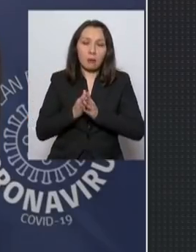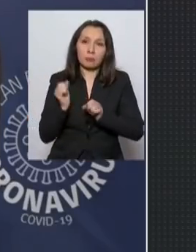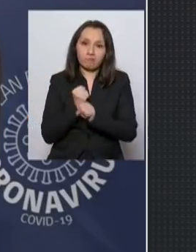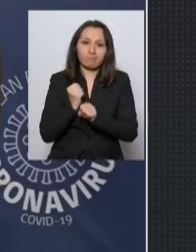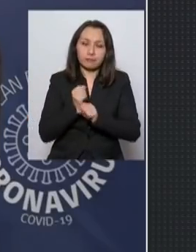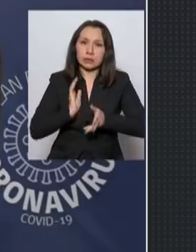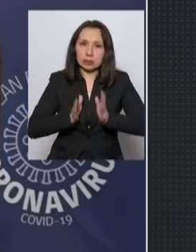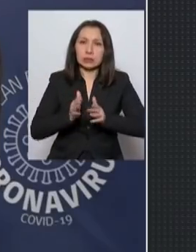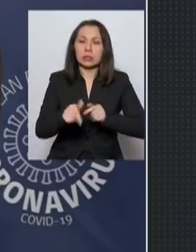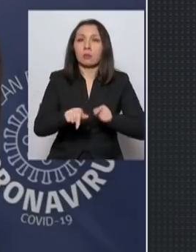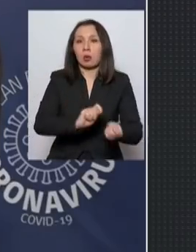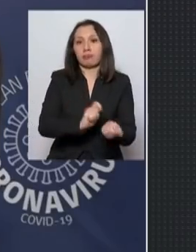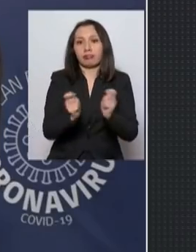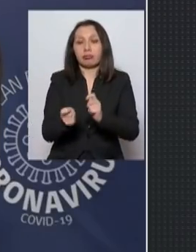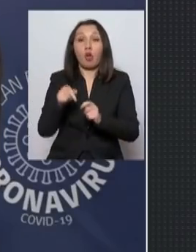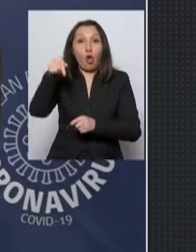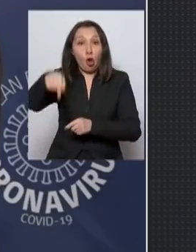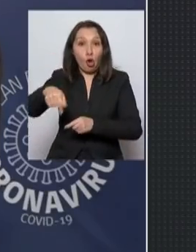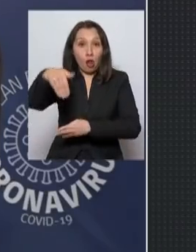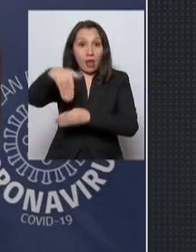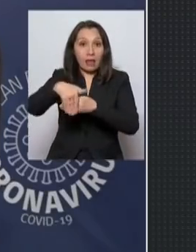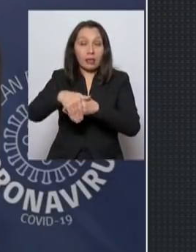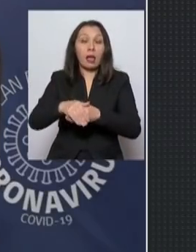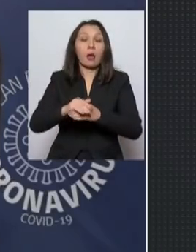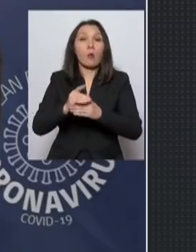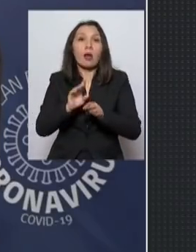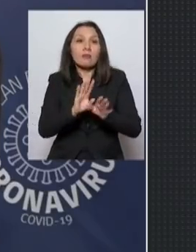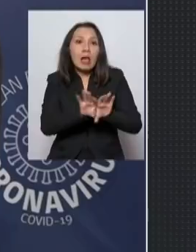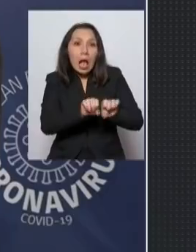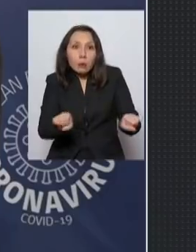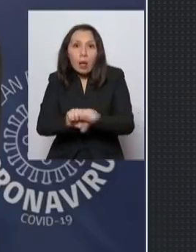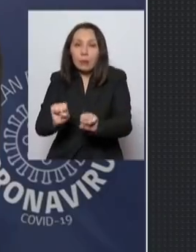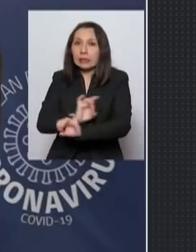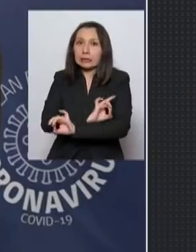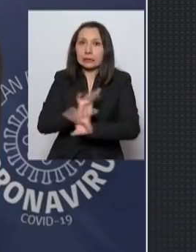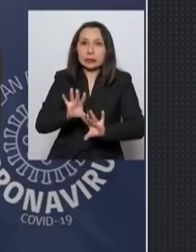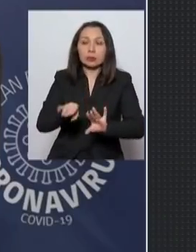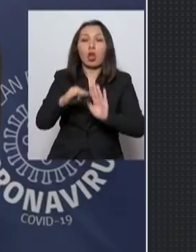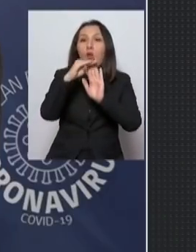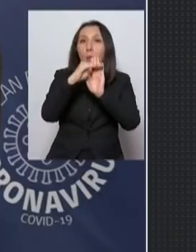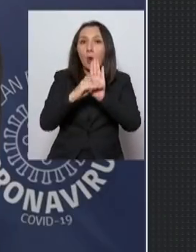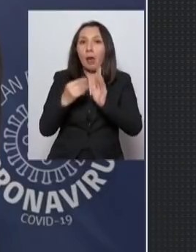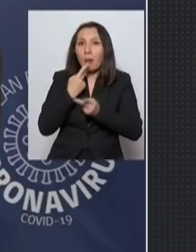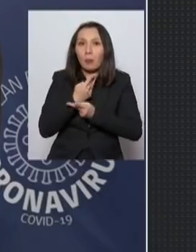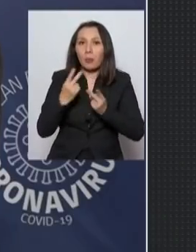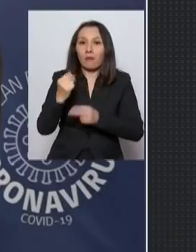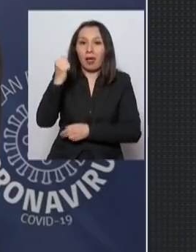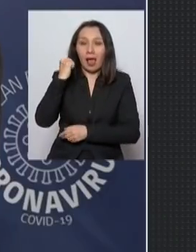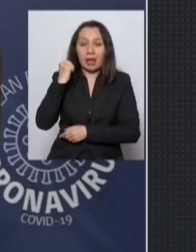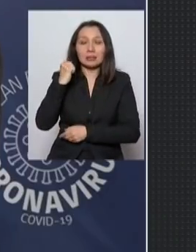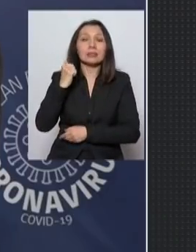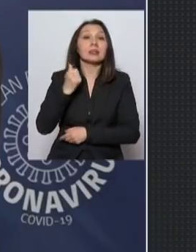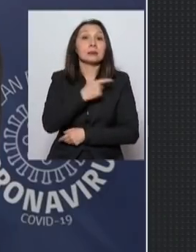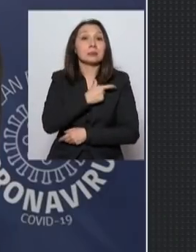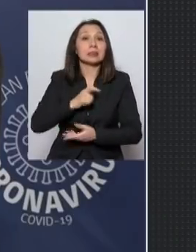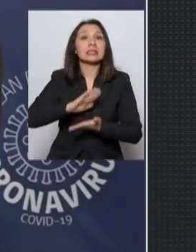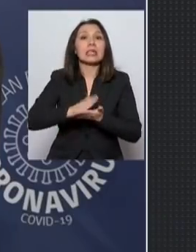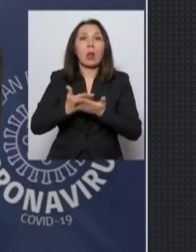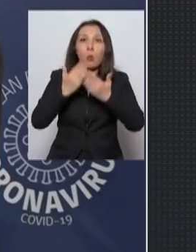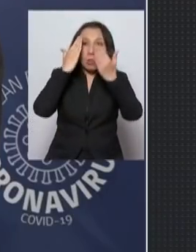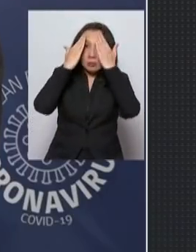el ritmo. De hecho, hoy día en la tarde esperamos cerrar todos los acuerdos para el programa que él anunció de salud